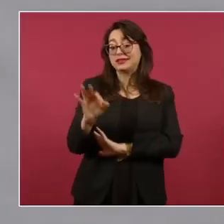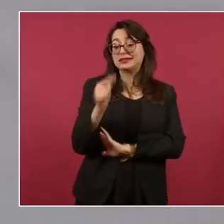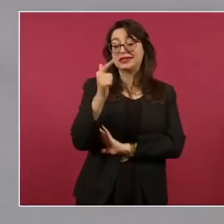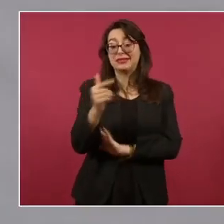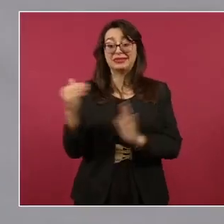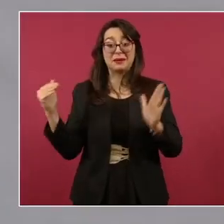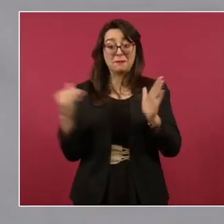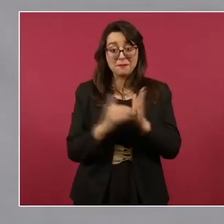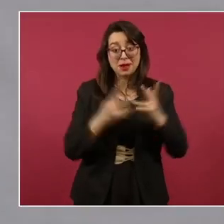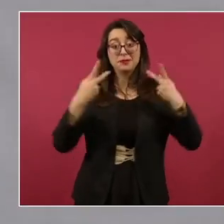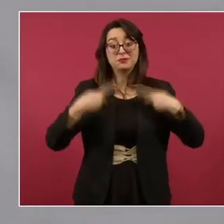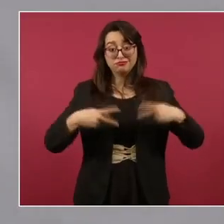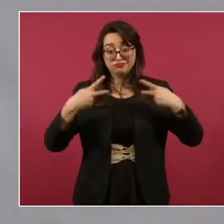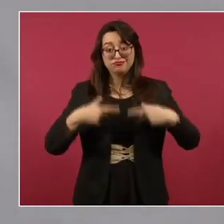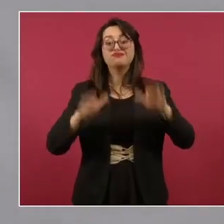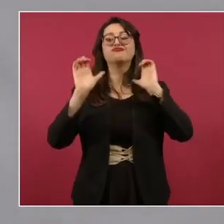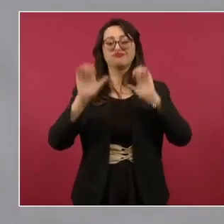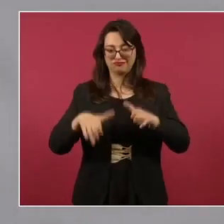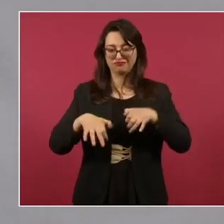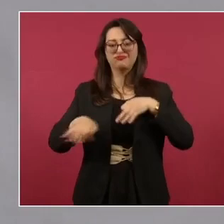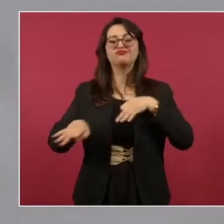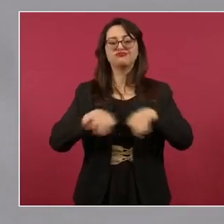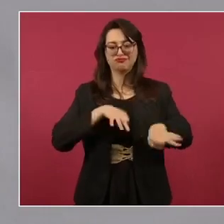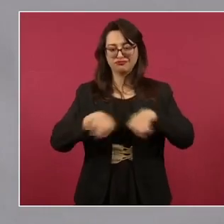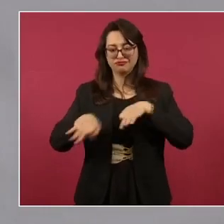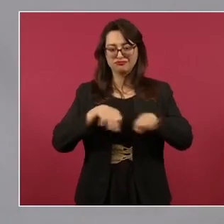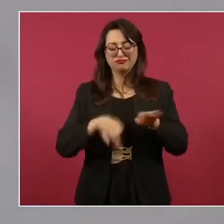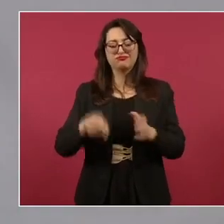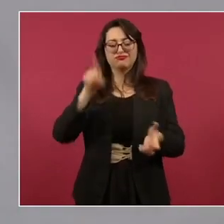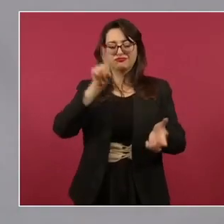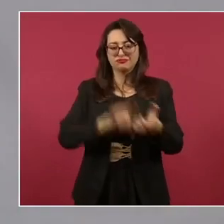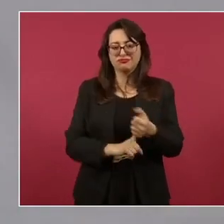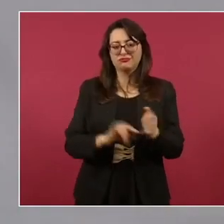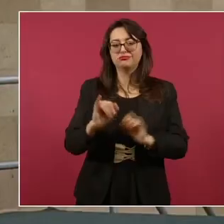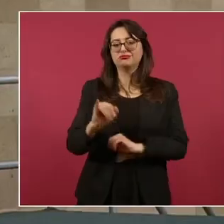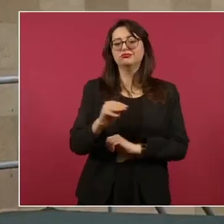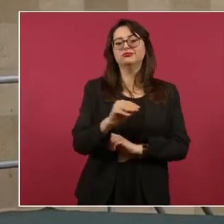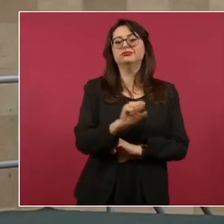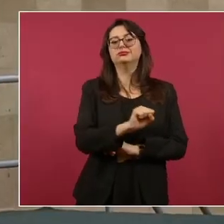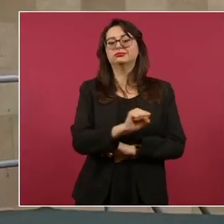21.747.000 trabajadores en la economía formal.